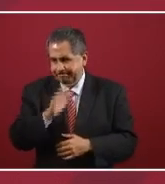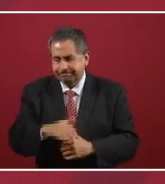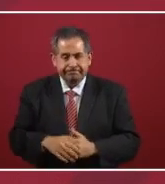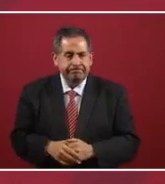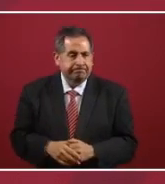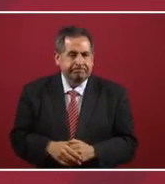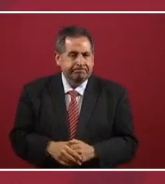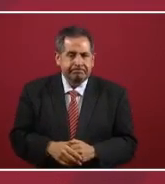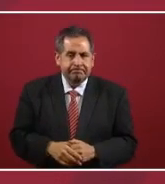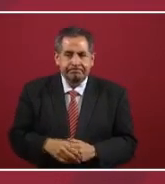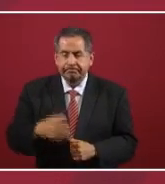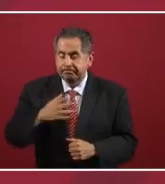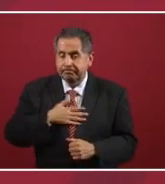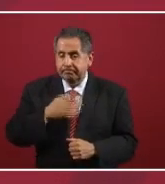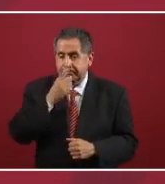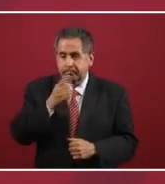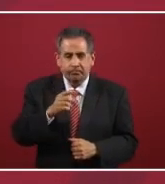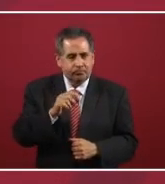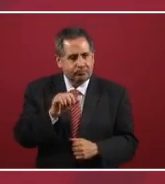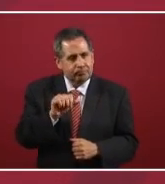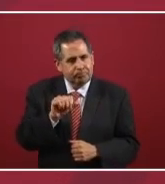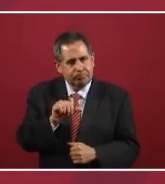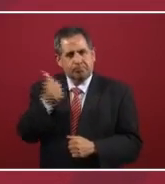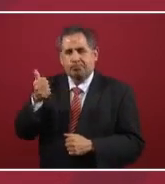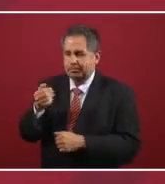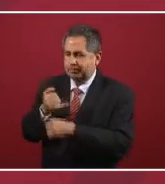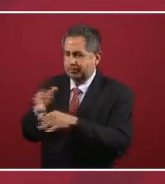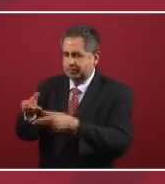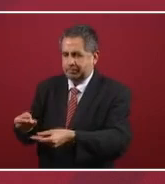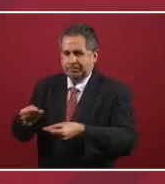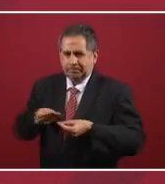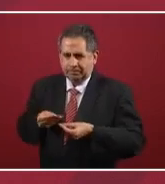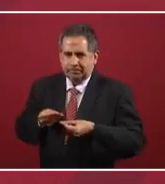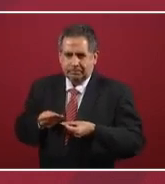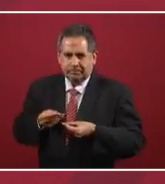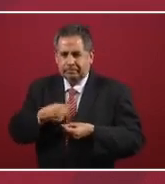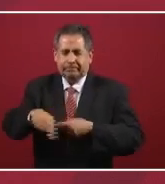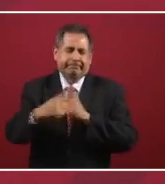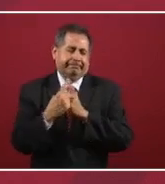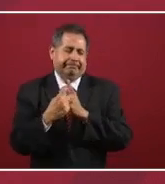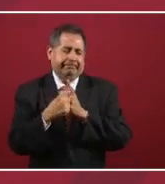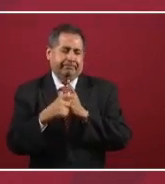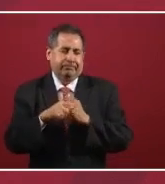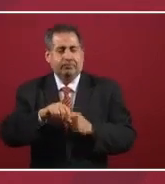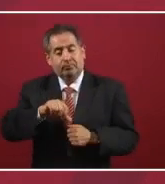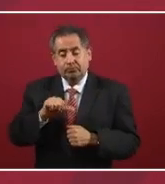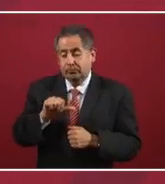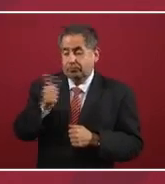Yo siempre digo que tengo otros datos y hasta se burlan,